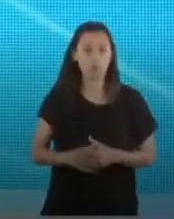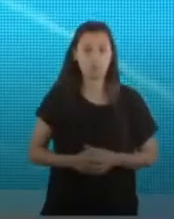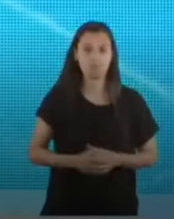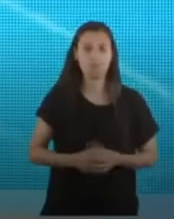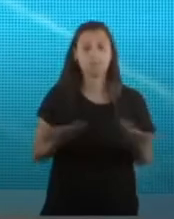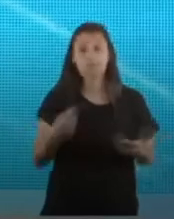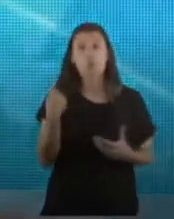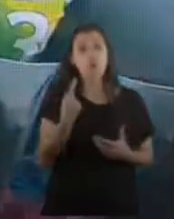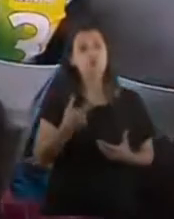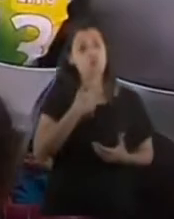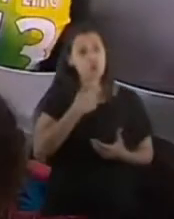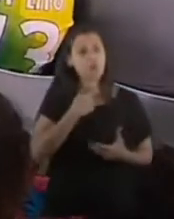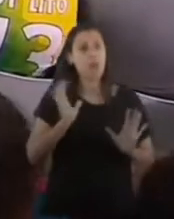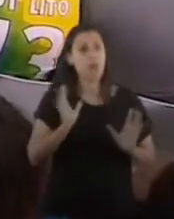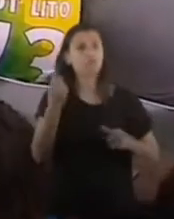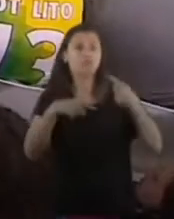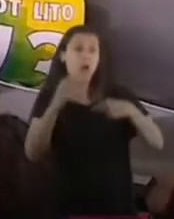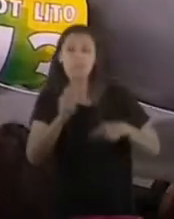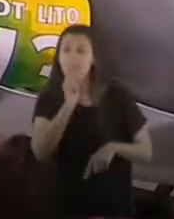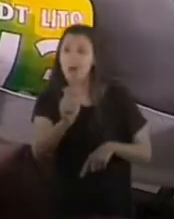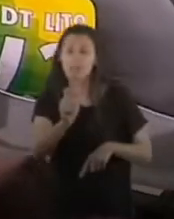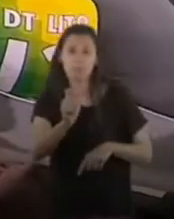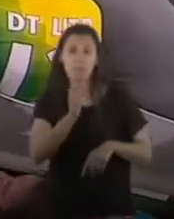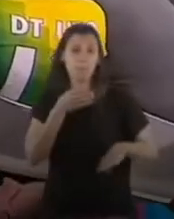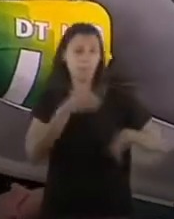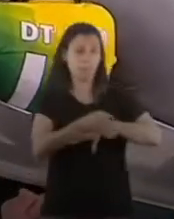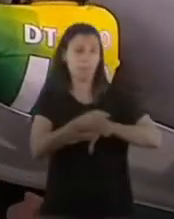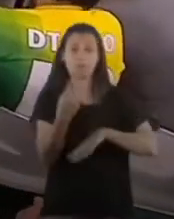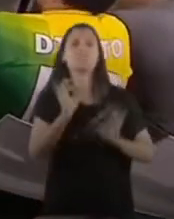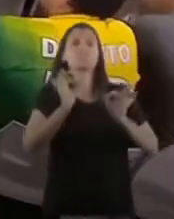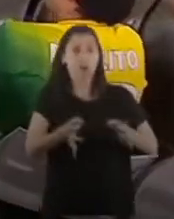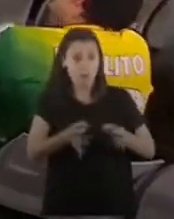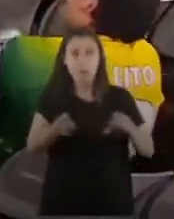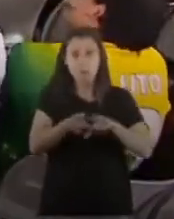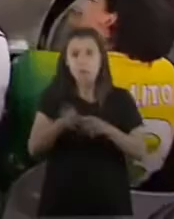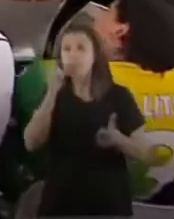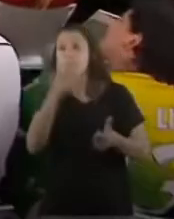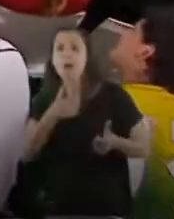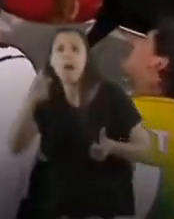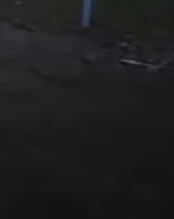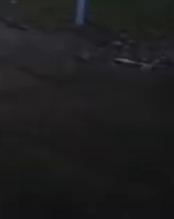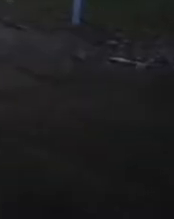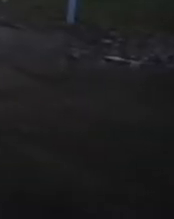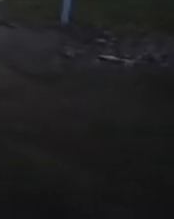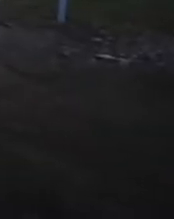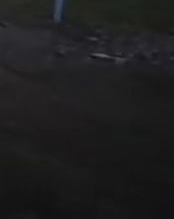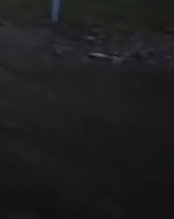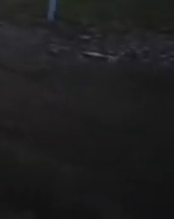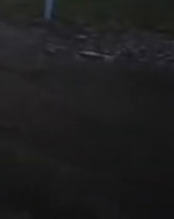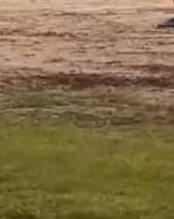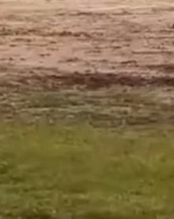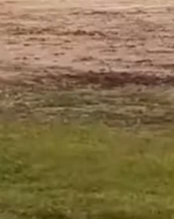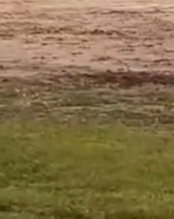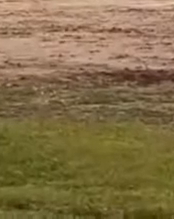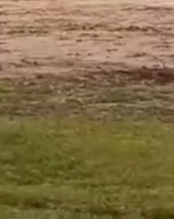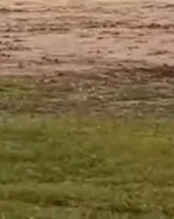Y queremos que el trámite sea simple. Sabemos que esos héroes, papás y mamás, no son contadores